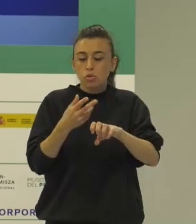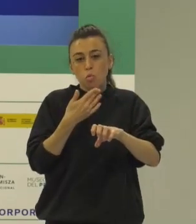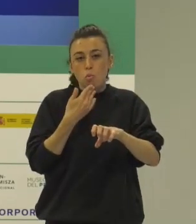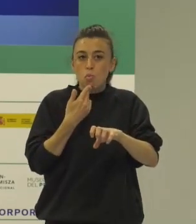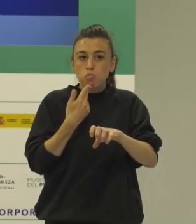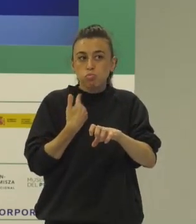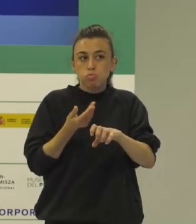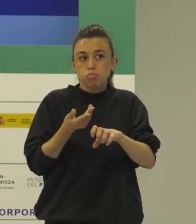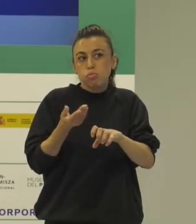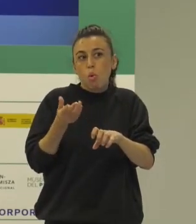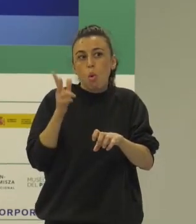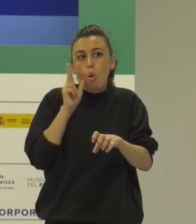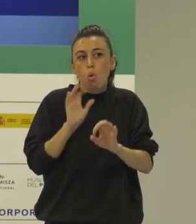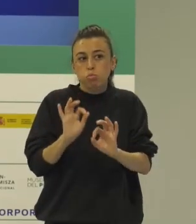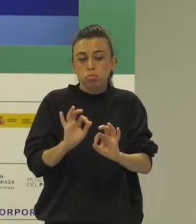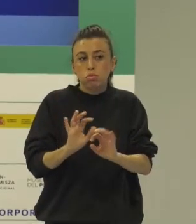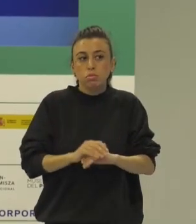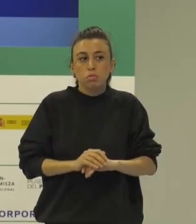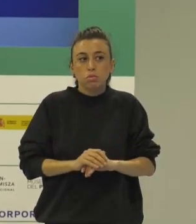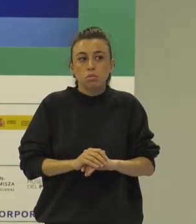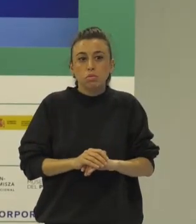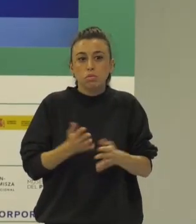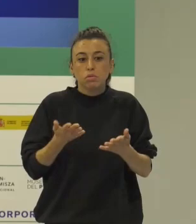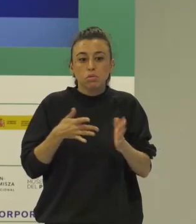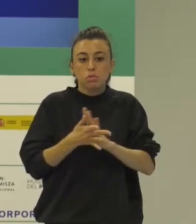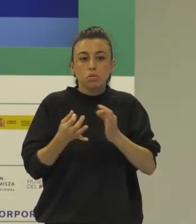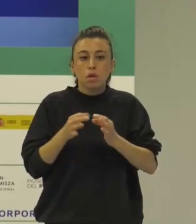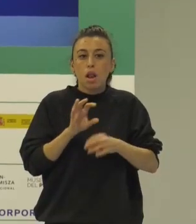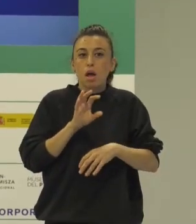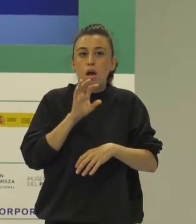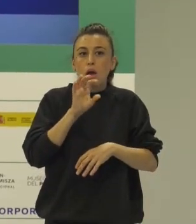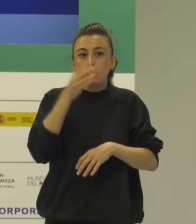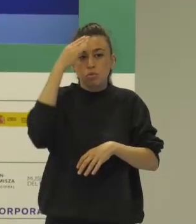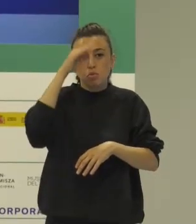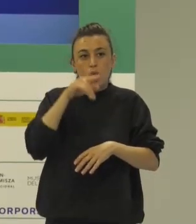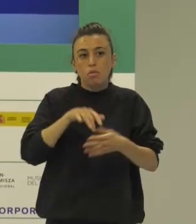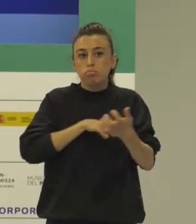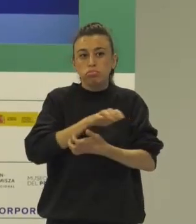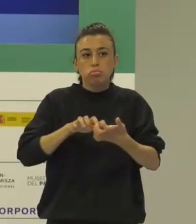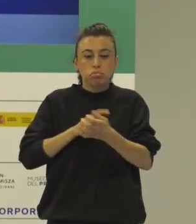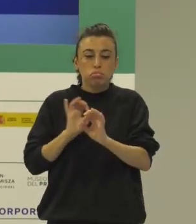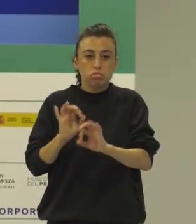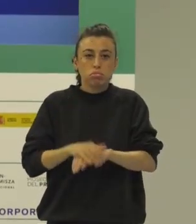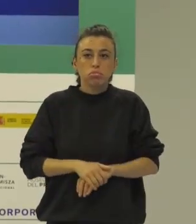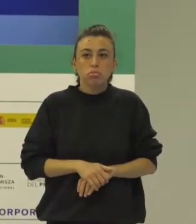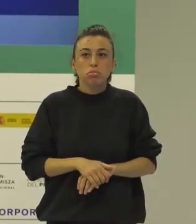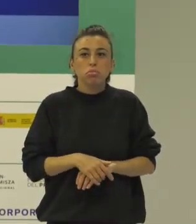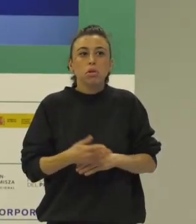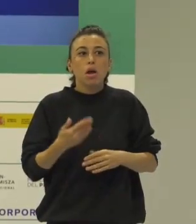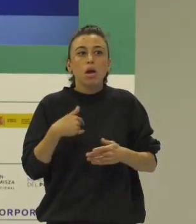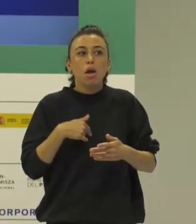la situación de Cuba es básicamente un caos. Edith, en un testimonio hoy en El País de un periodista